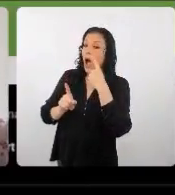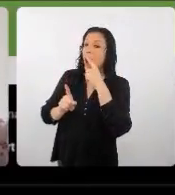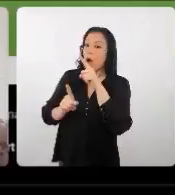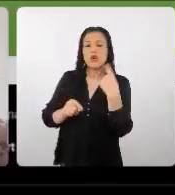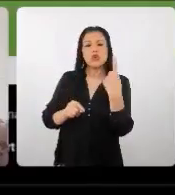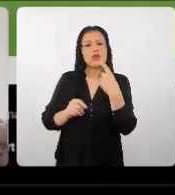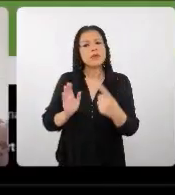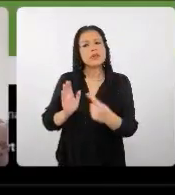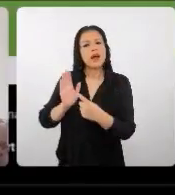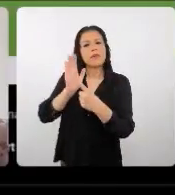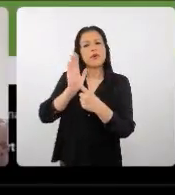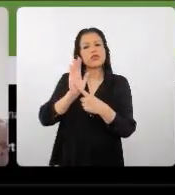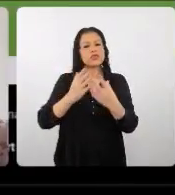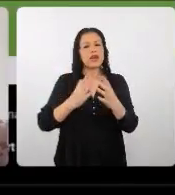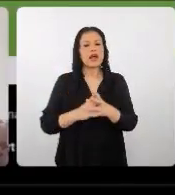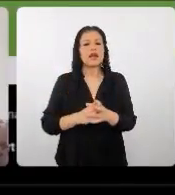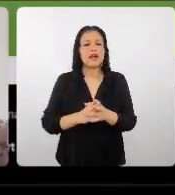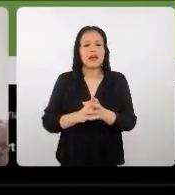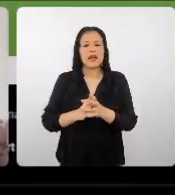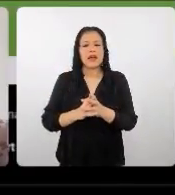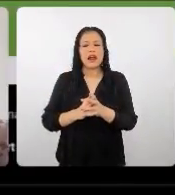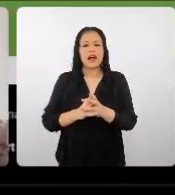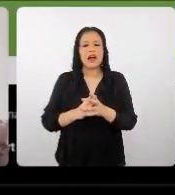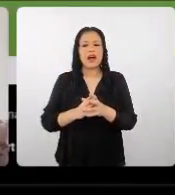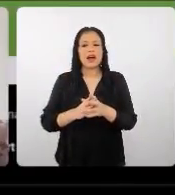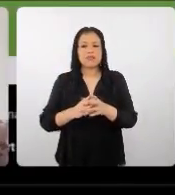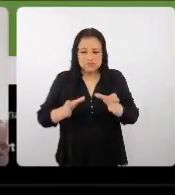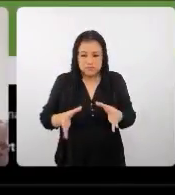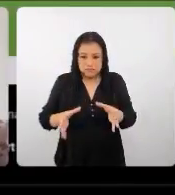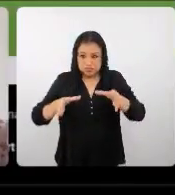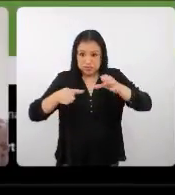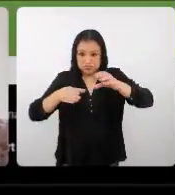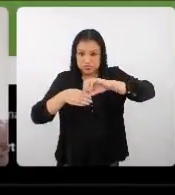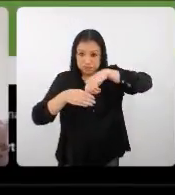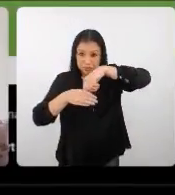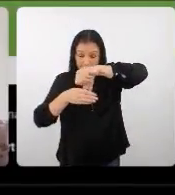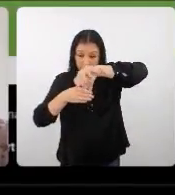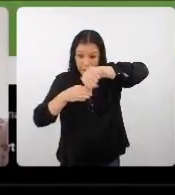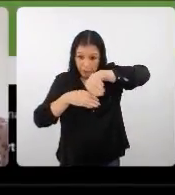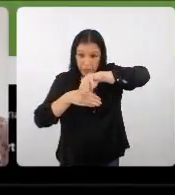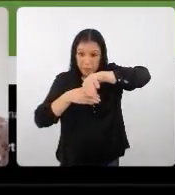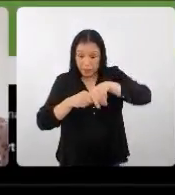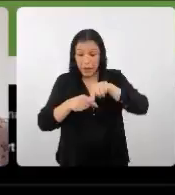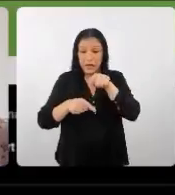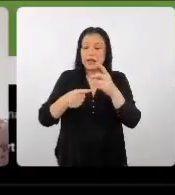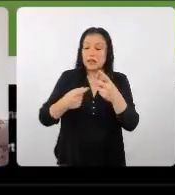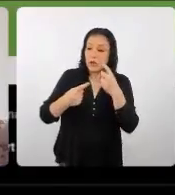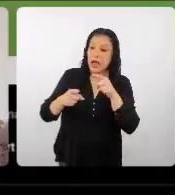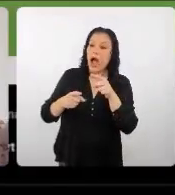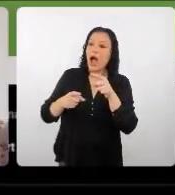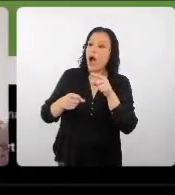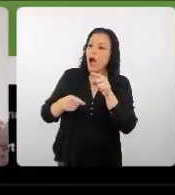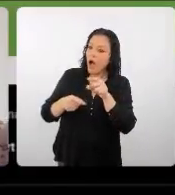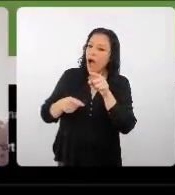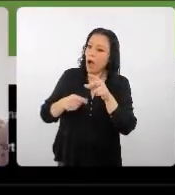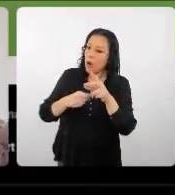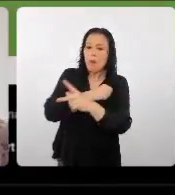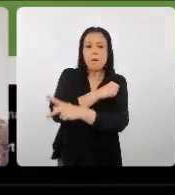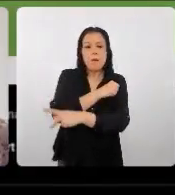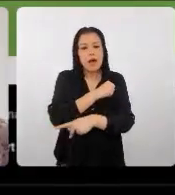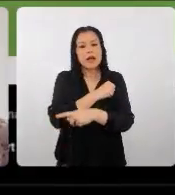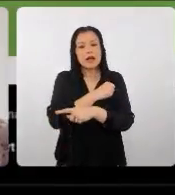aspectos arqueológicos que pueda tener Perú, sino también te ayuda a posicionar y a reconocerte como un